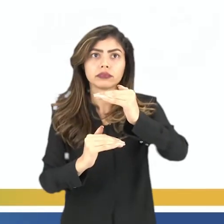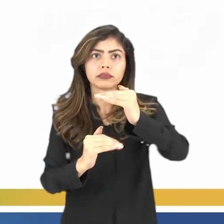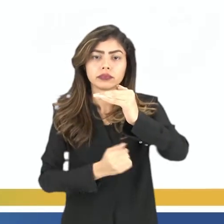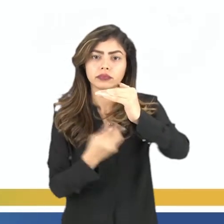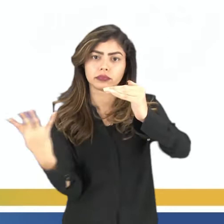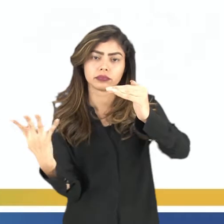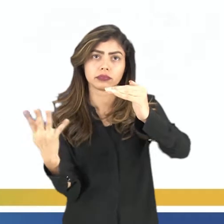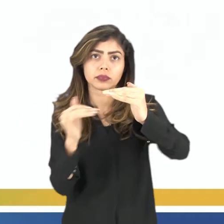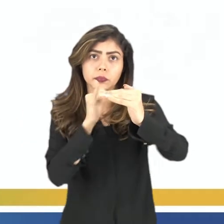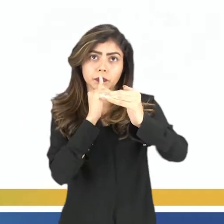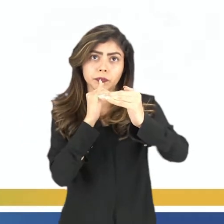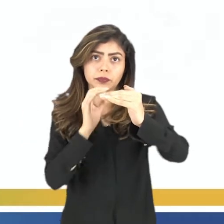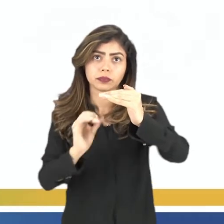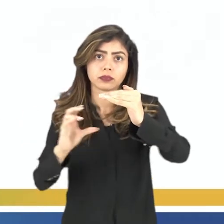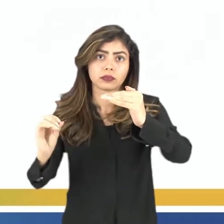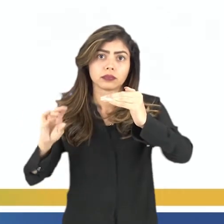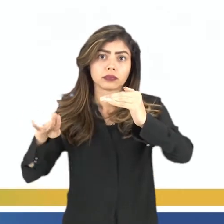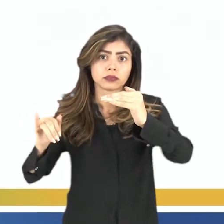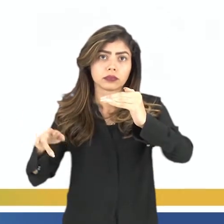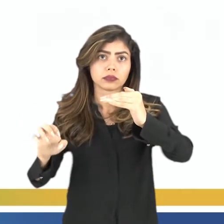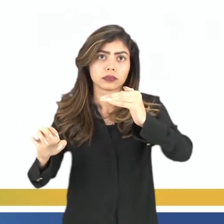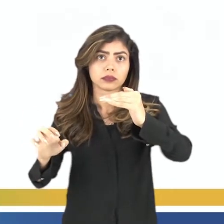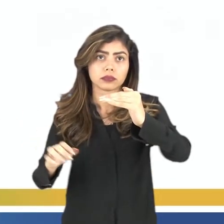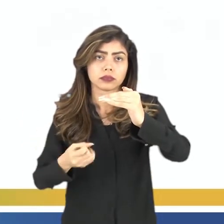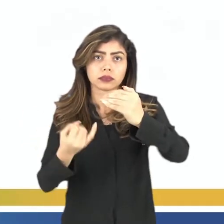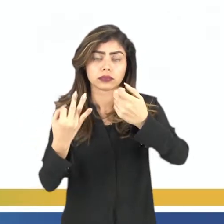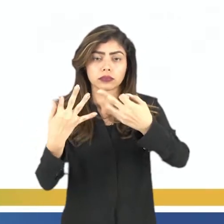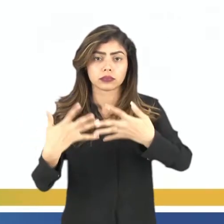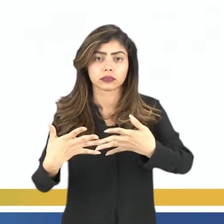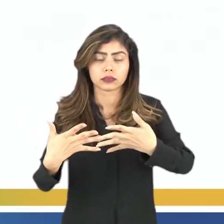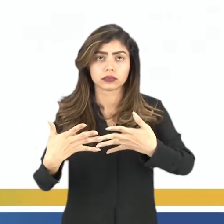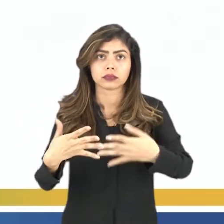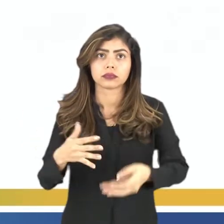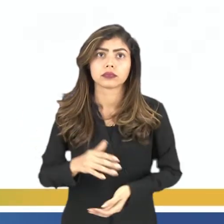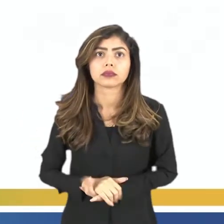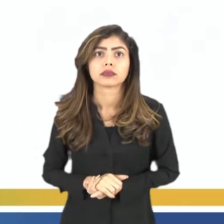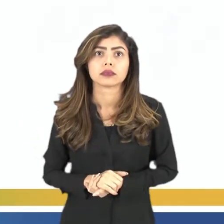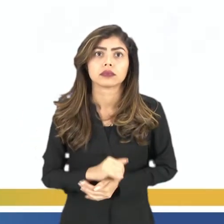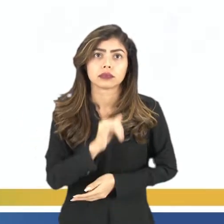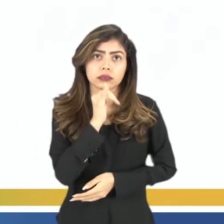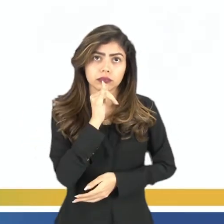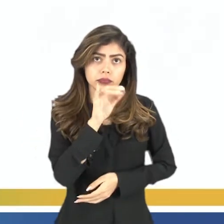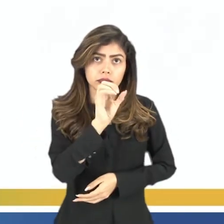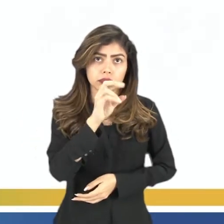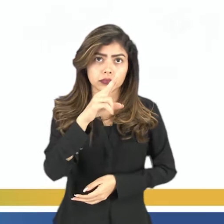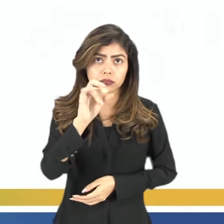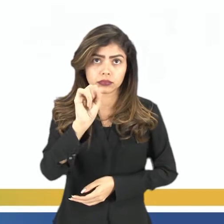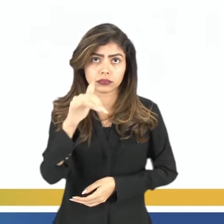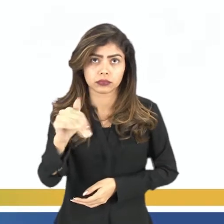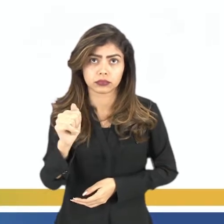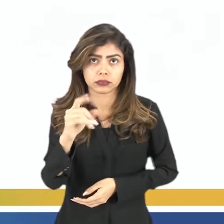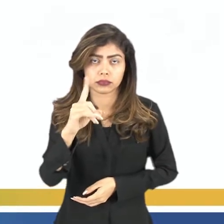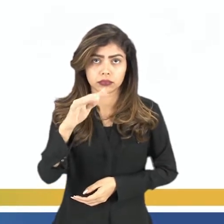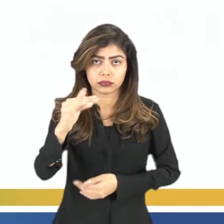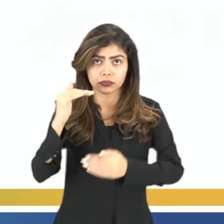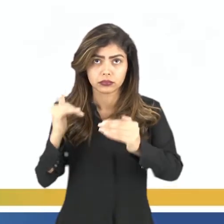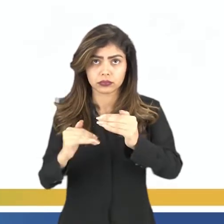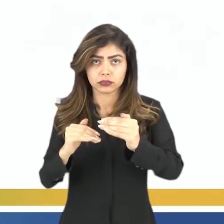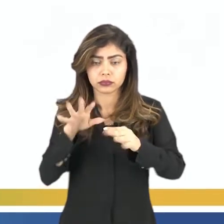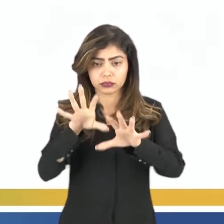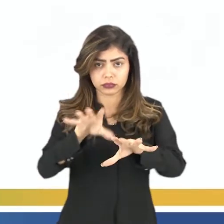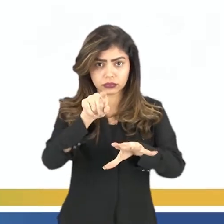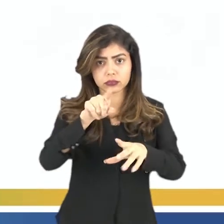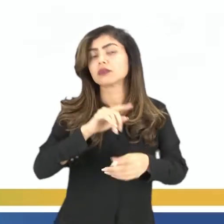o bien, ¿ok? Las explicativas, por ejemplo, o sea, es decir, esto